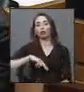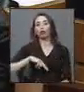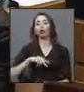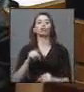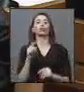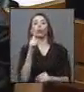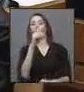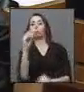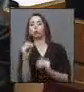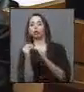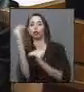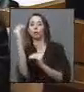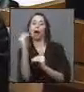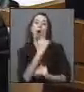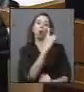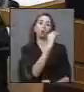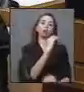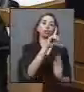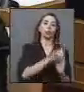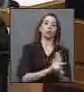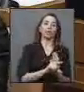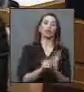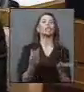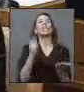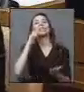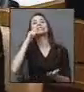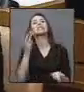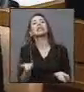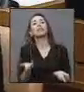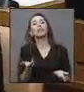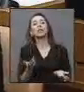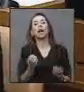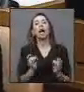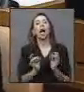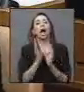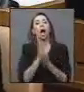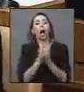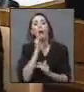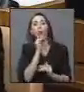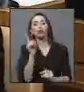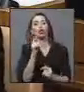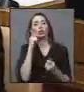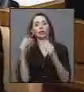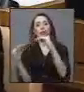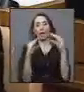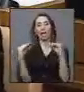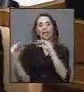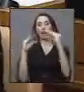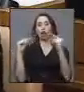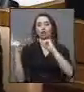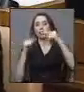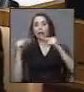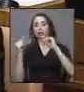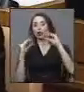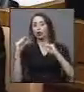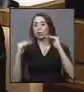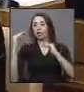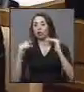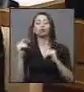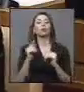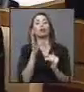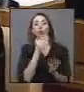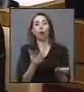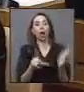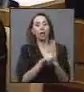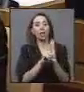punto más, un punto menos, un bono más, un bono, y eso, ¿qué diablos es? Eso no es improvisación, es negociación. Mira lo que hemos llegado. Como no hay normativa, como